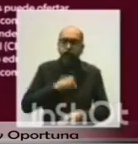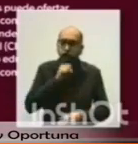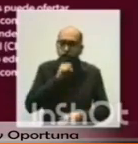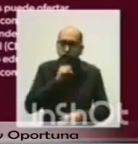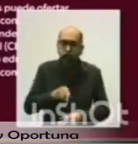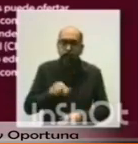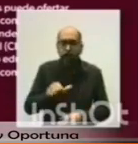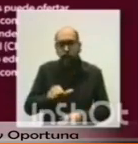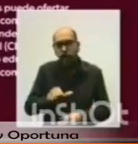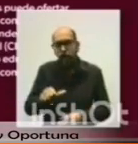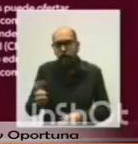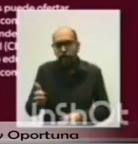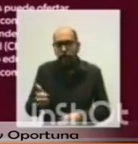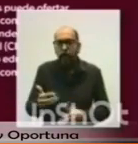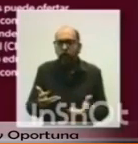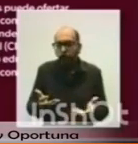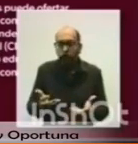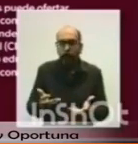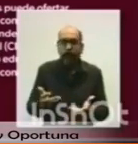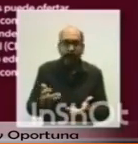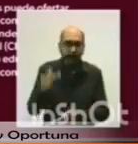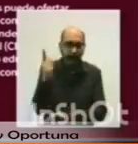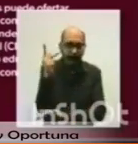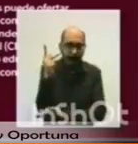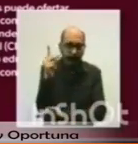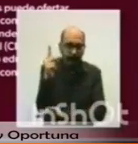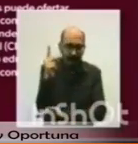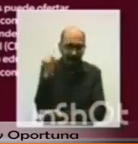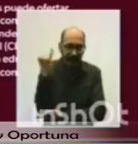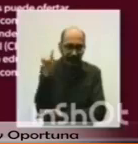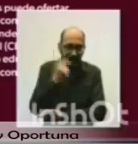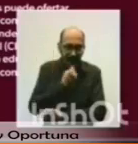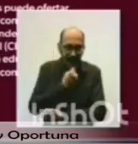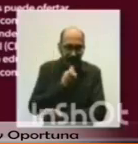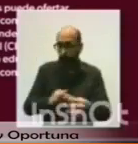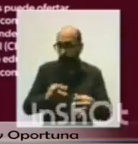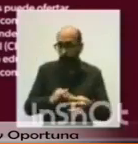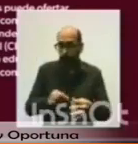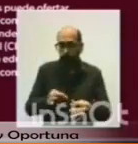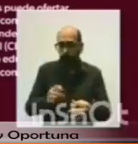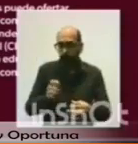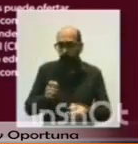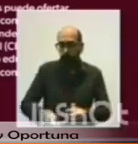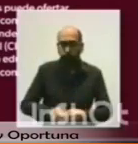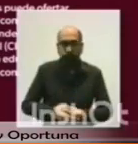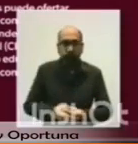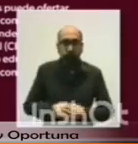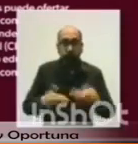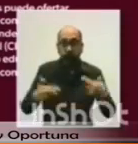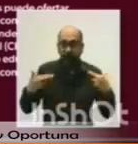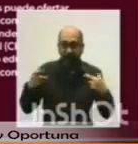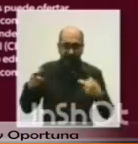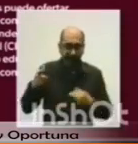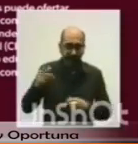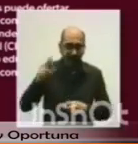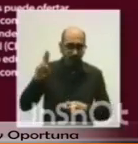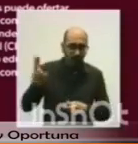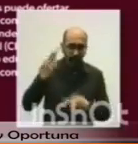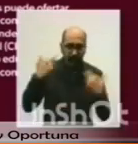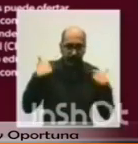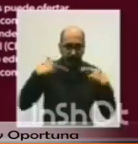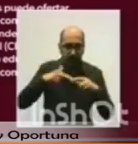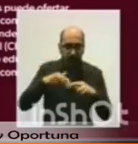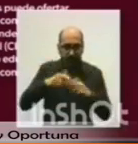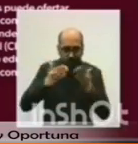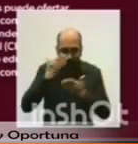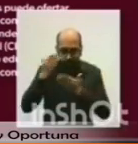de también de preescolar, que seguimos ahí identificando esa vacancia. Los estudiantes, los normalistas egresados generación 22